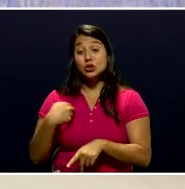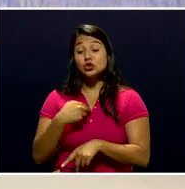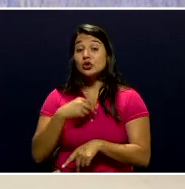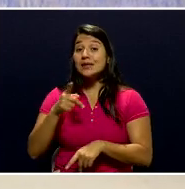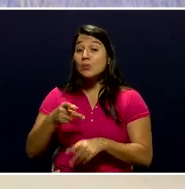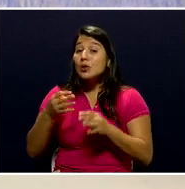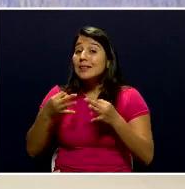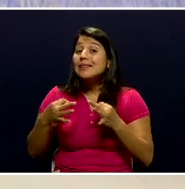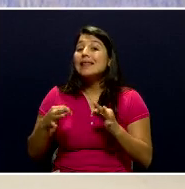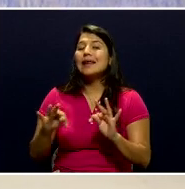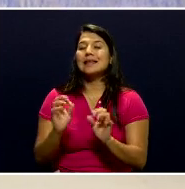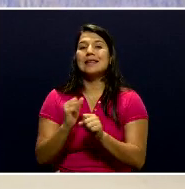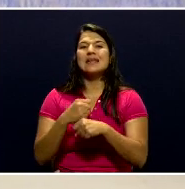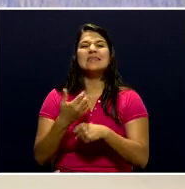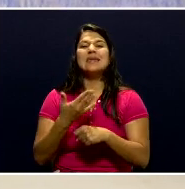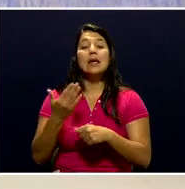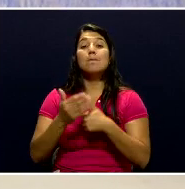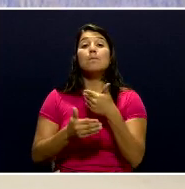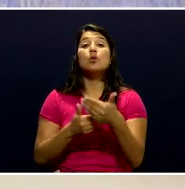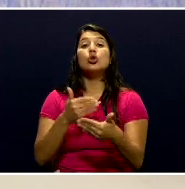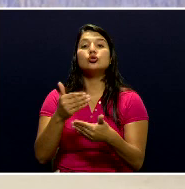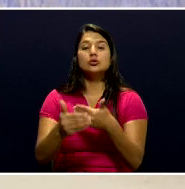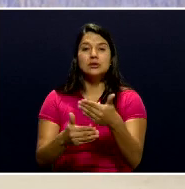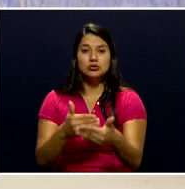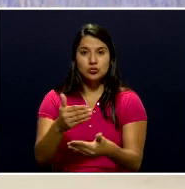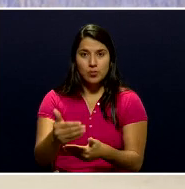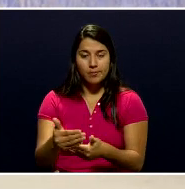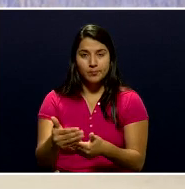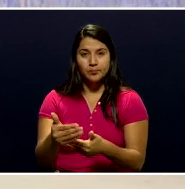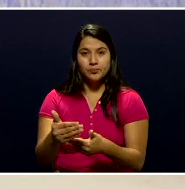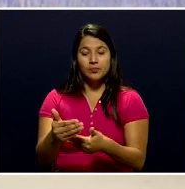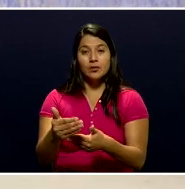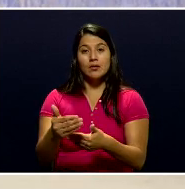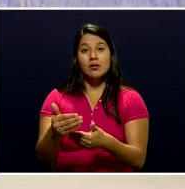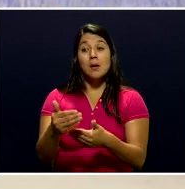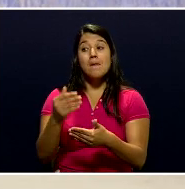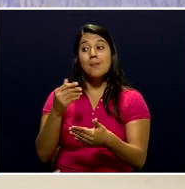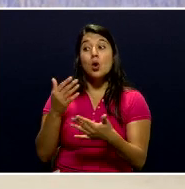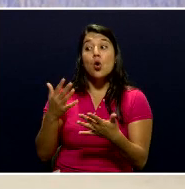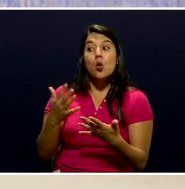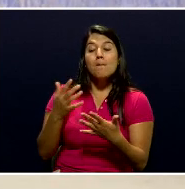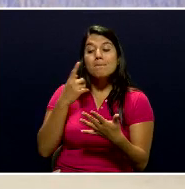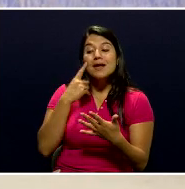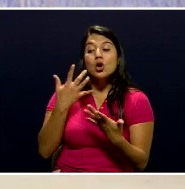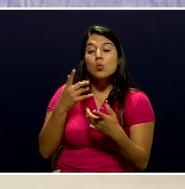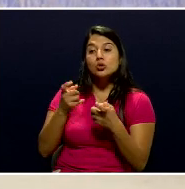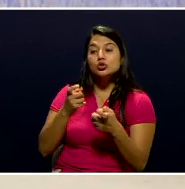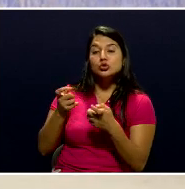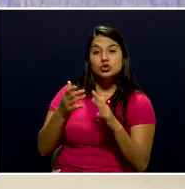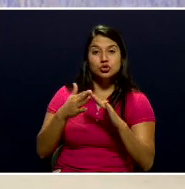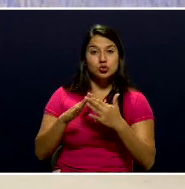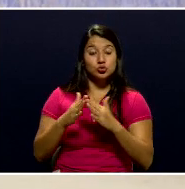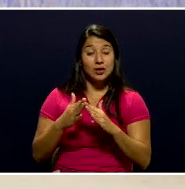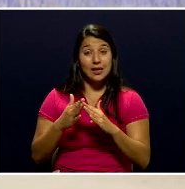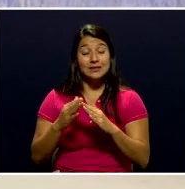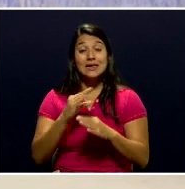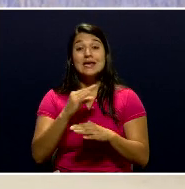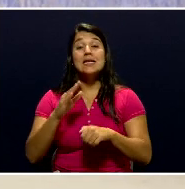hacer es un proceso de gestión de la ciudad que nos vaya